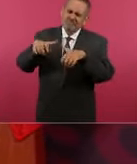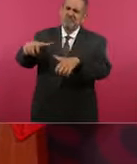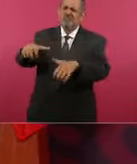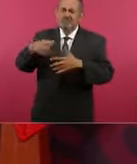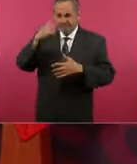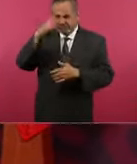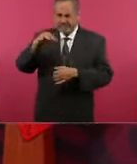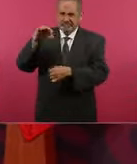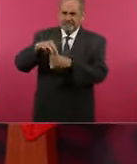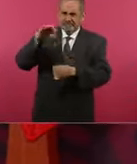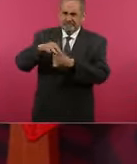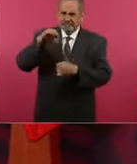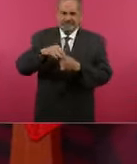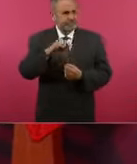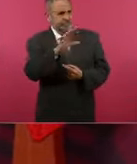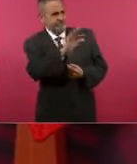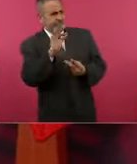el que renueve